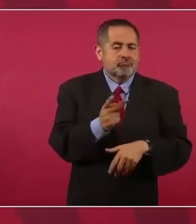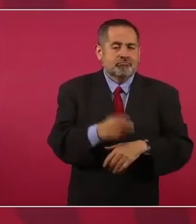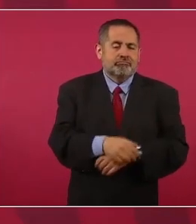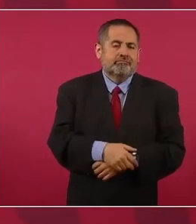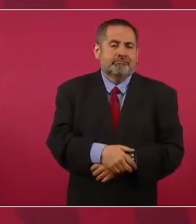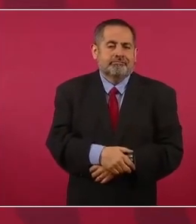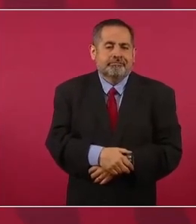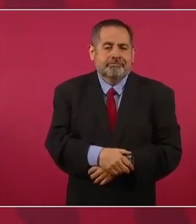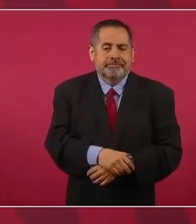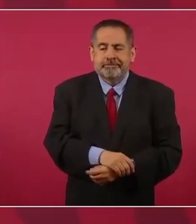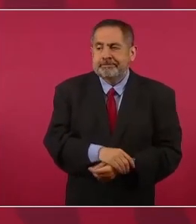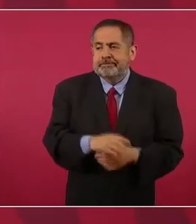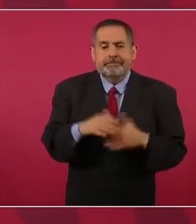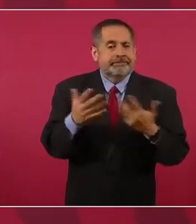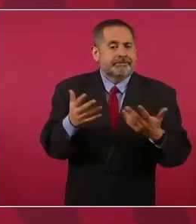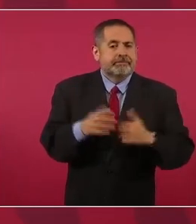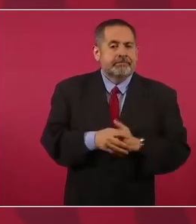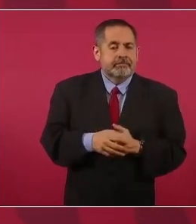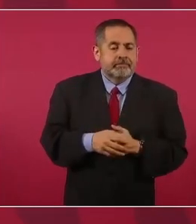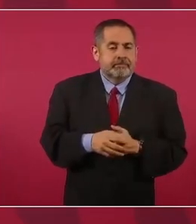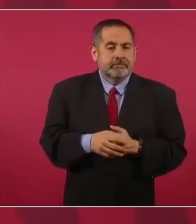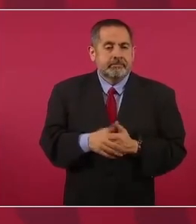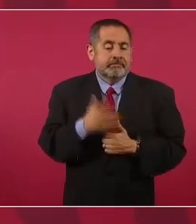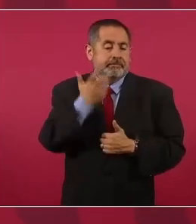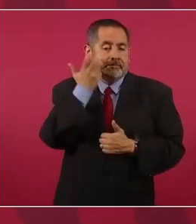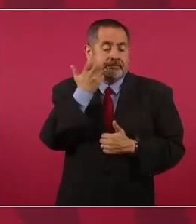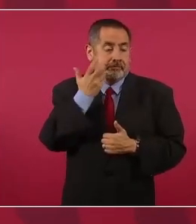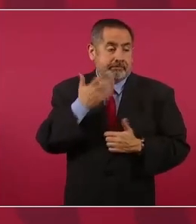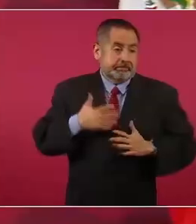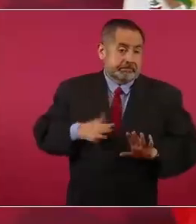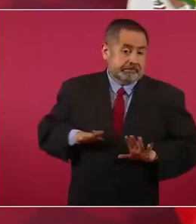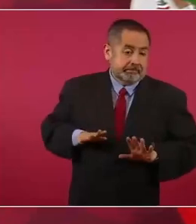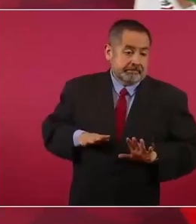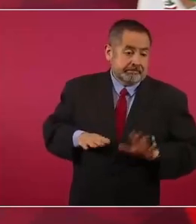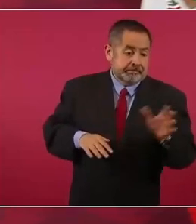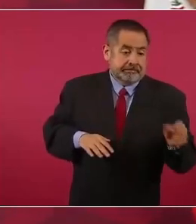Entonces, cuando les convenía, ponían a un partido.